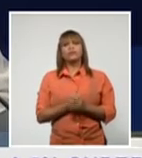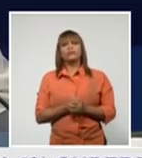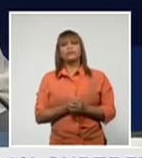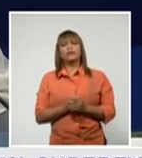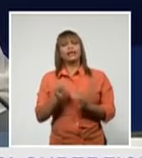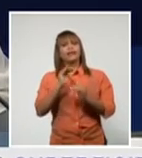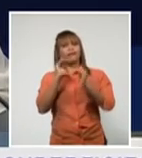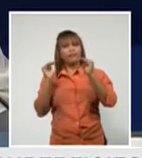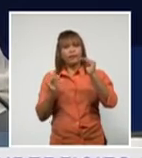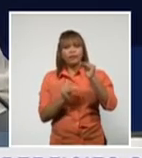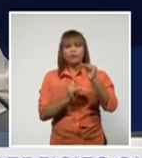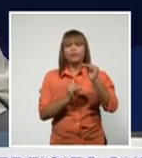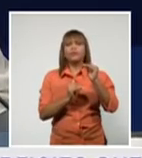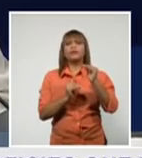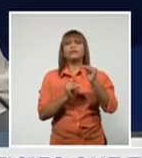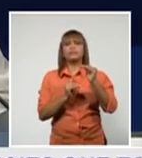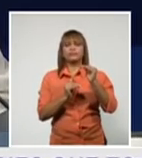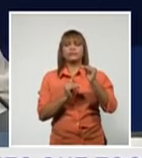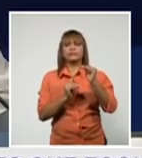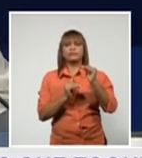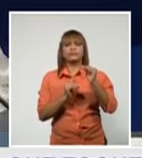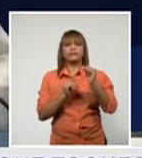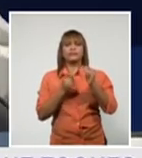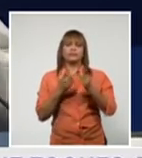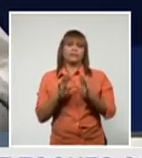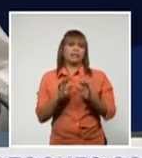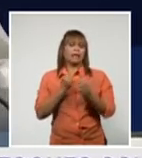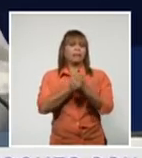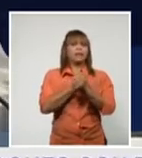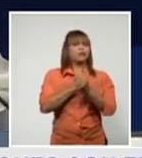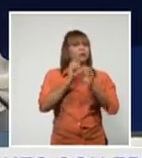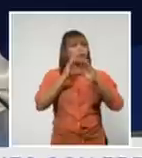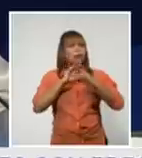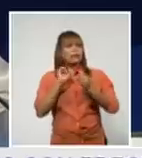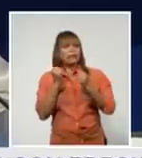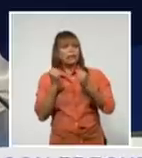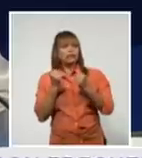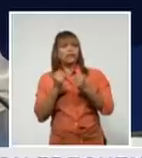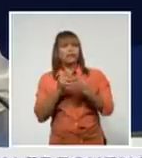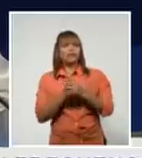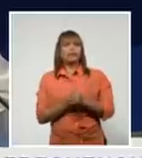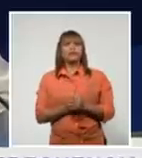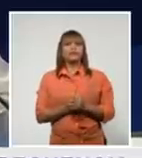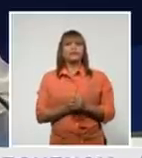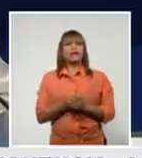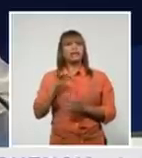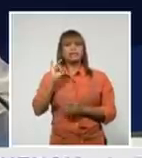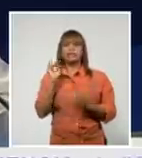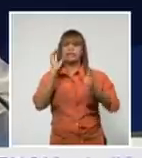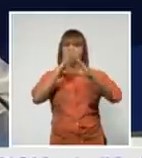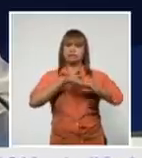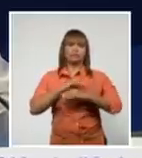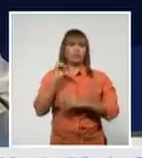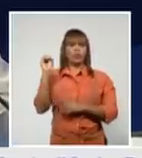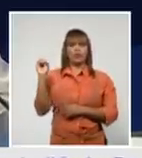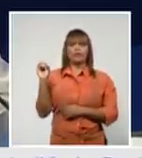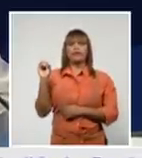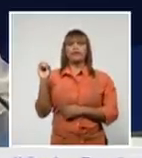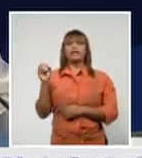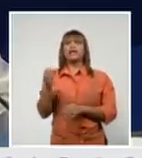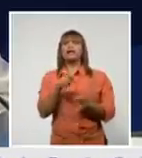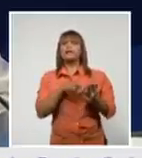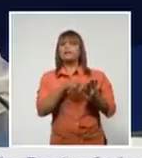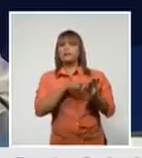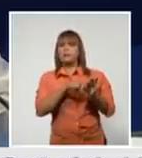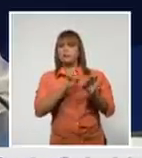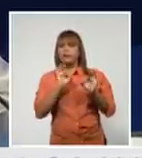inferiores, que no entrañan un gran riesgo. Hay 7 que no tienen casos y el municipio especial. Y como muy